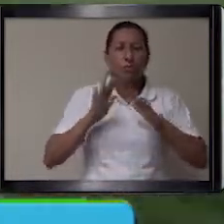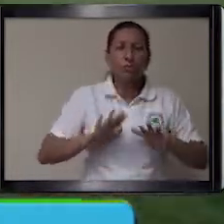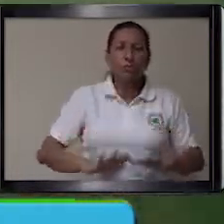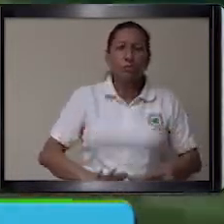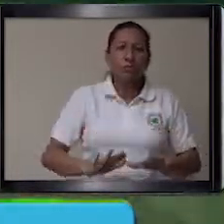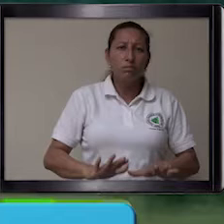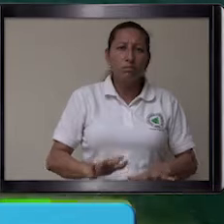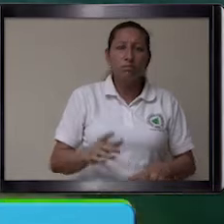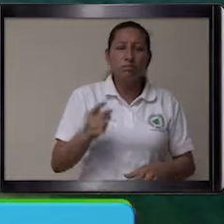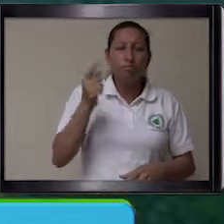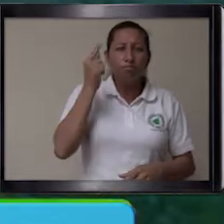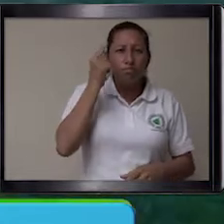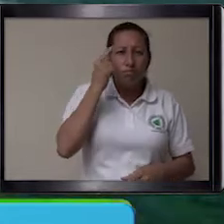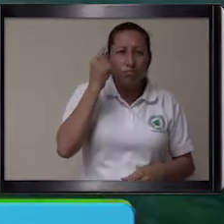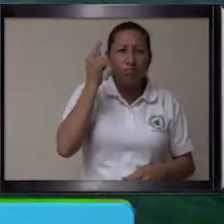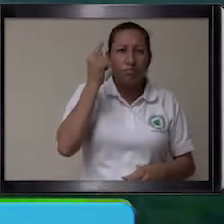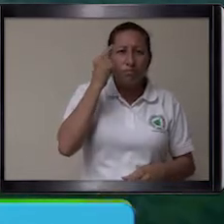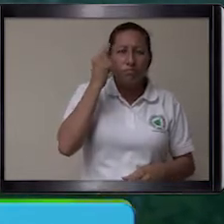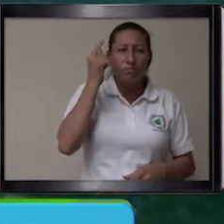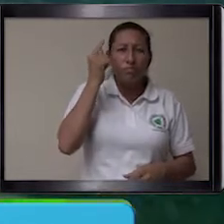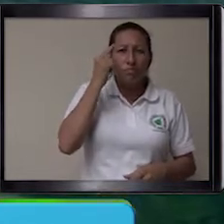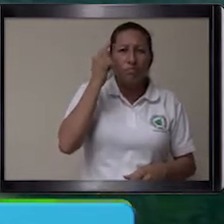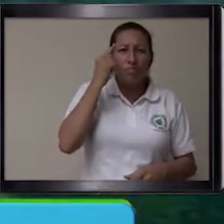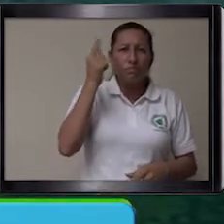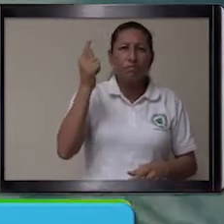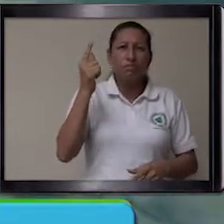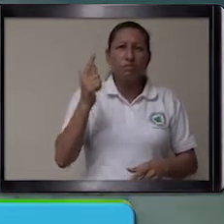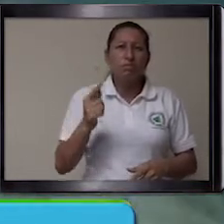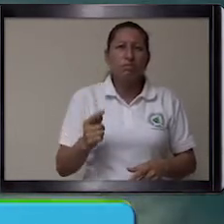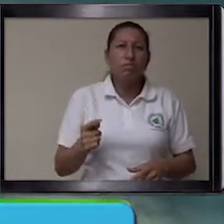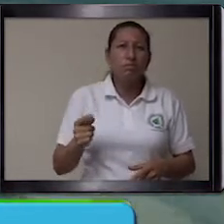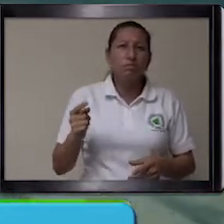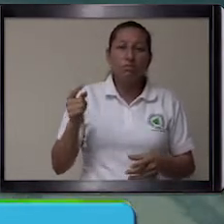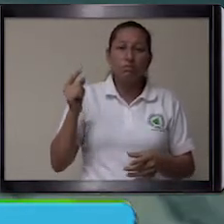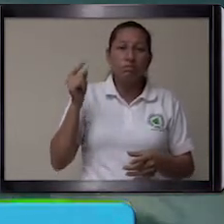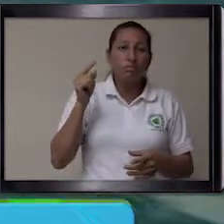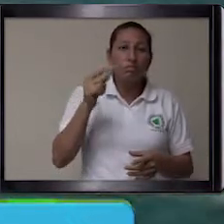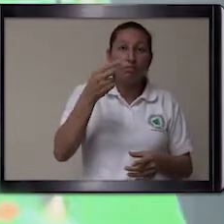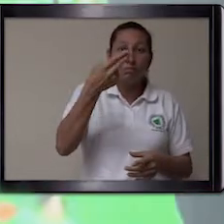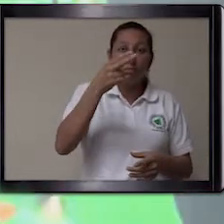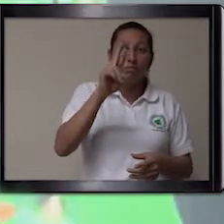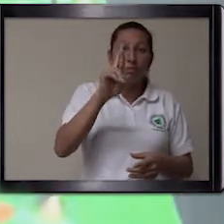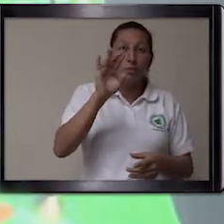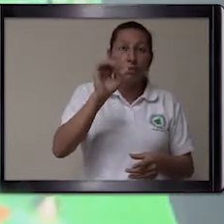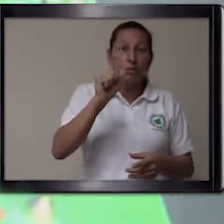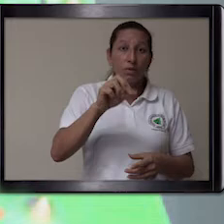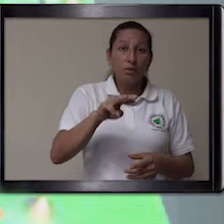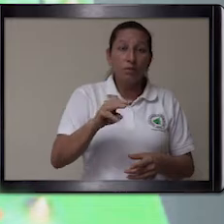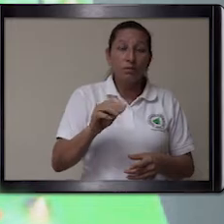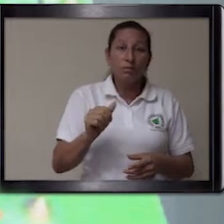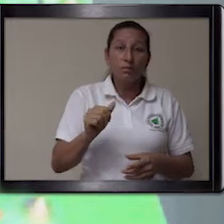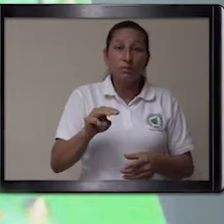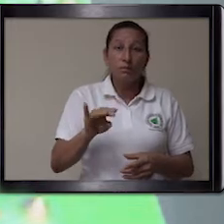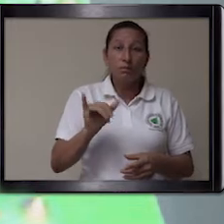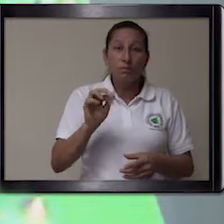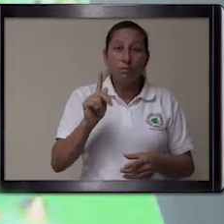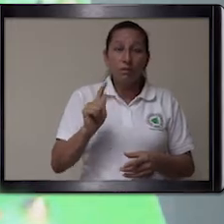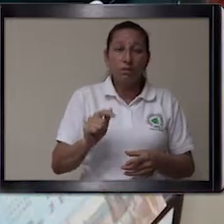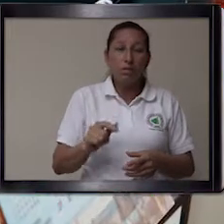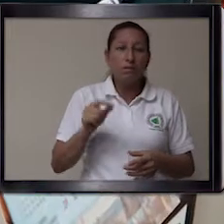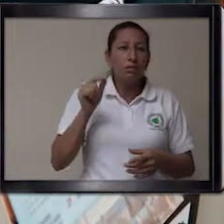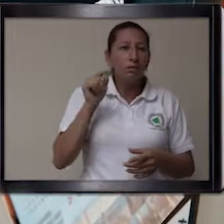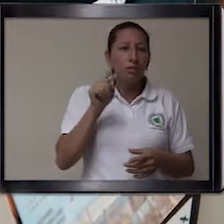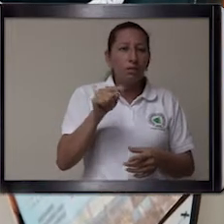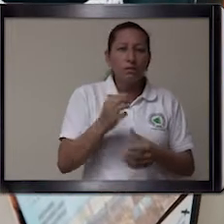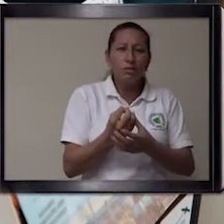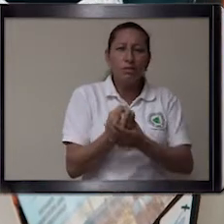estar viendo, le digo, porque uno nunca espera eso, le digo yo, porque se viene de pronto, le digo yo. Los sistemas de monitoreo de la cadena